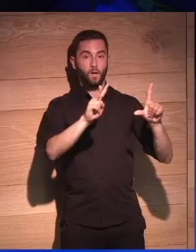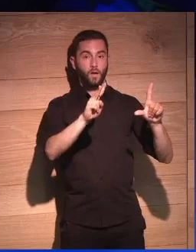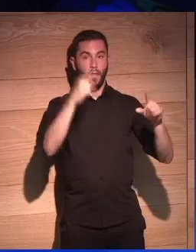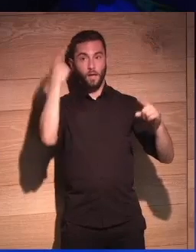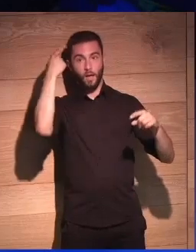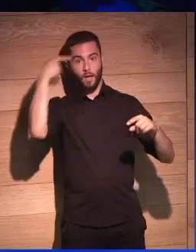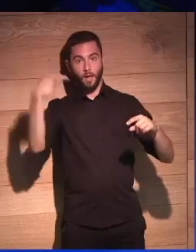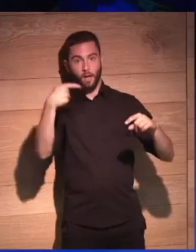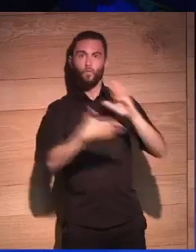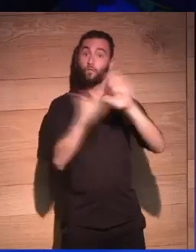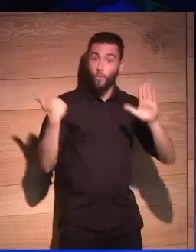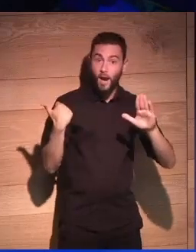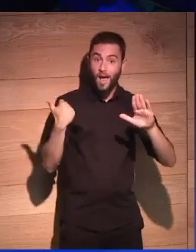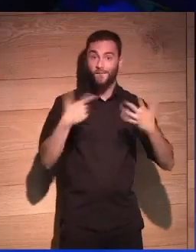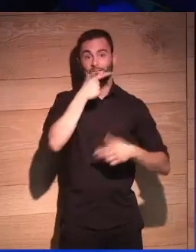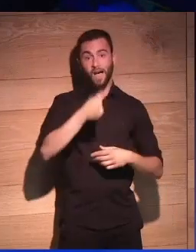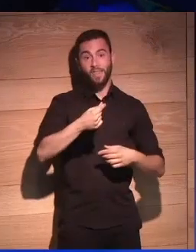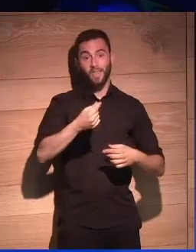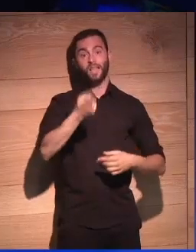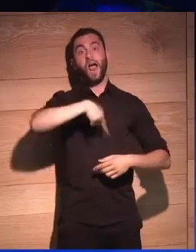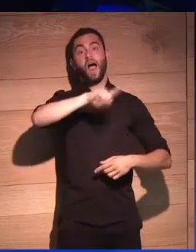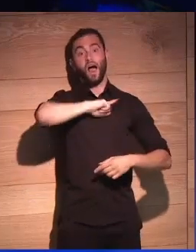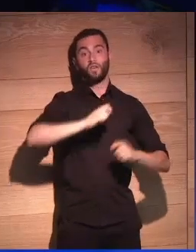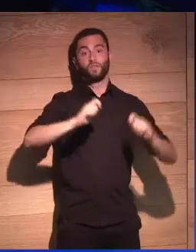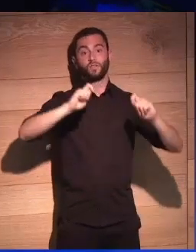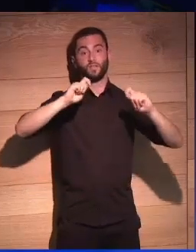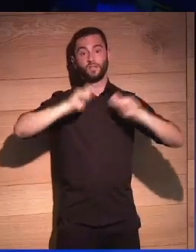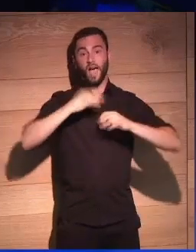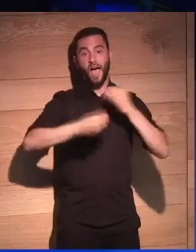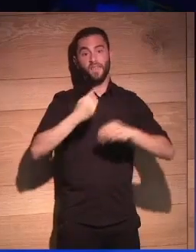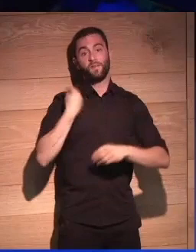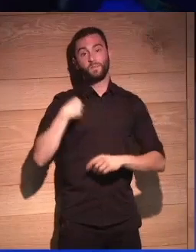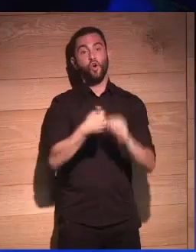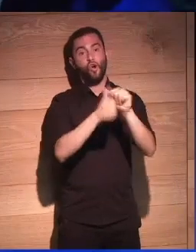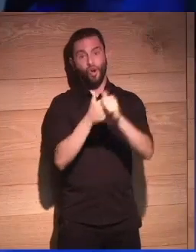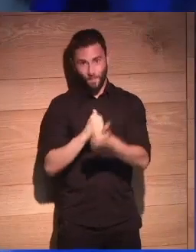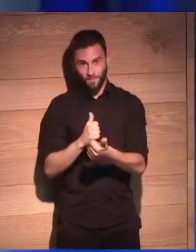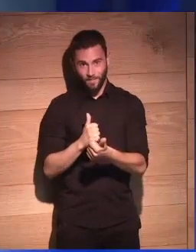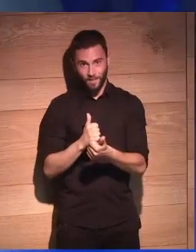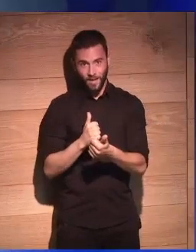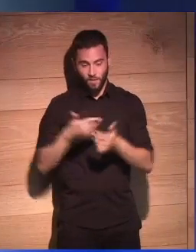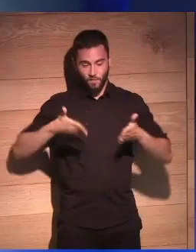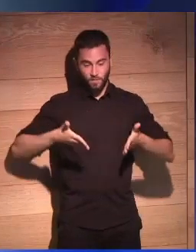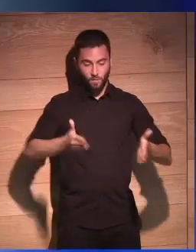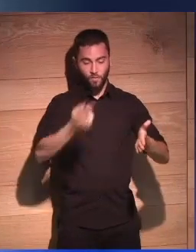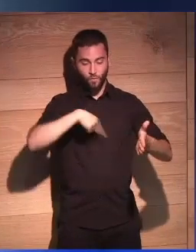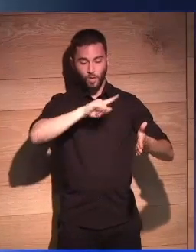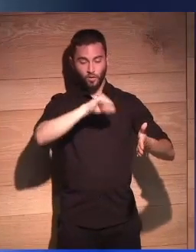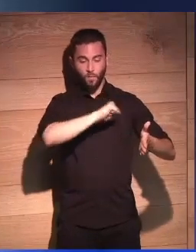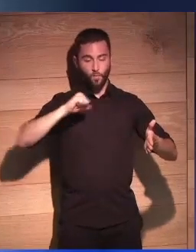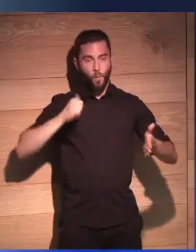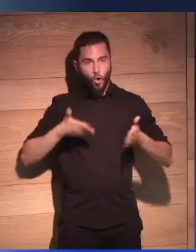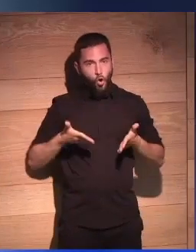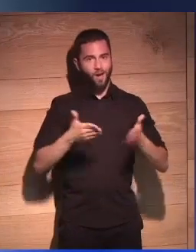estereotipo, nos resulta más fácil a nosotros hacer lo mismo, ¿no? Marcar nuestro propio camino. Y a raíz de eso,